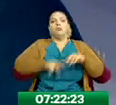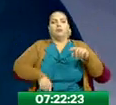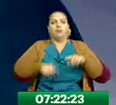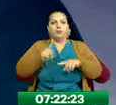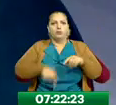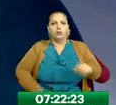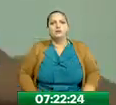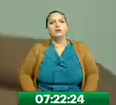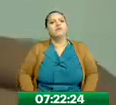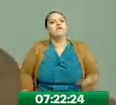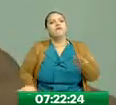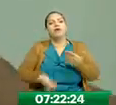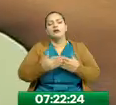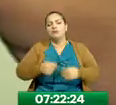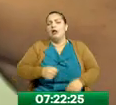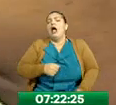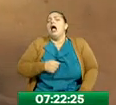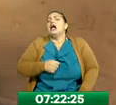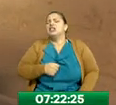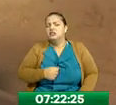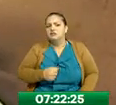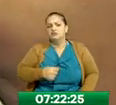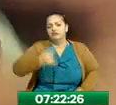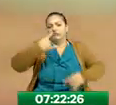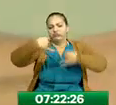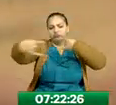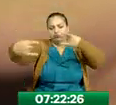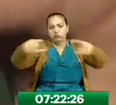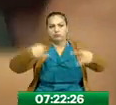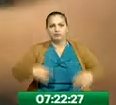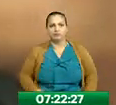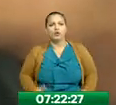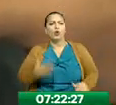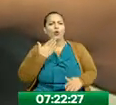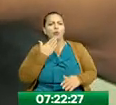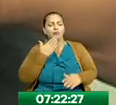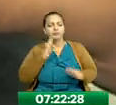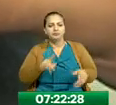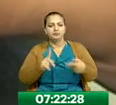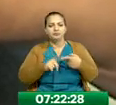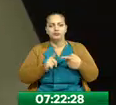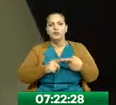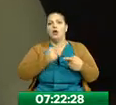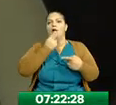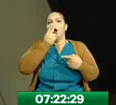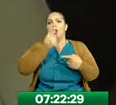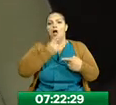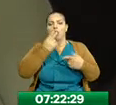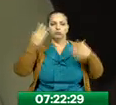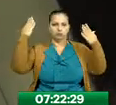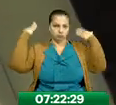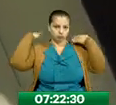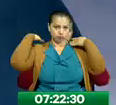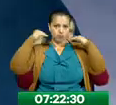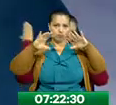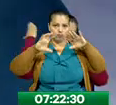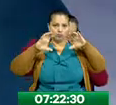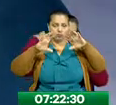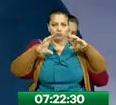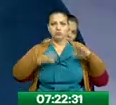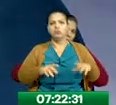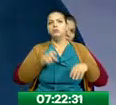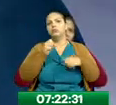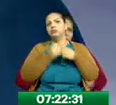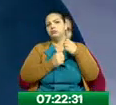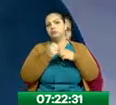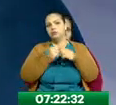enfermedad viral. ¿Cuáles son los síntomas? Infecciones de las vías respiratorias inferiores, un caso de neumonía grave, insuficiencia